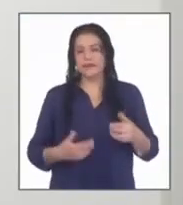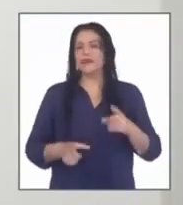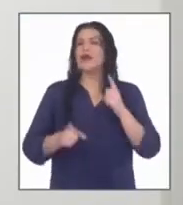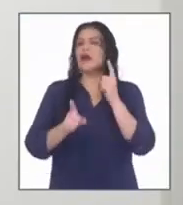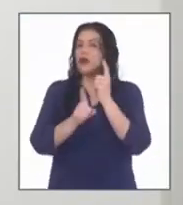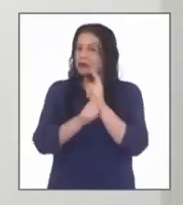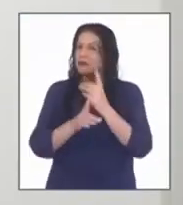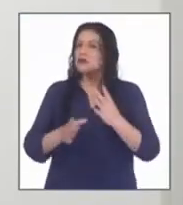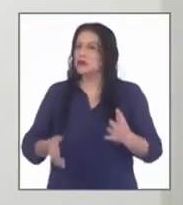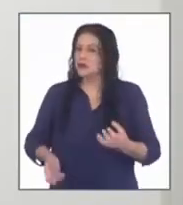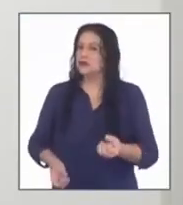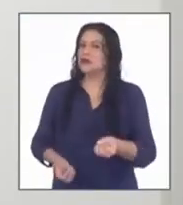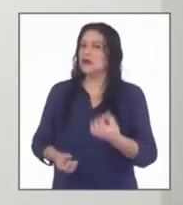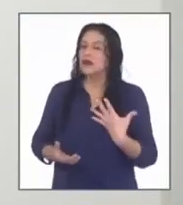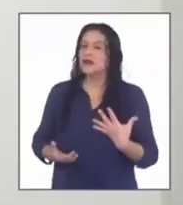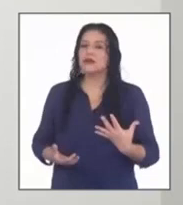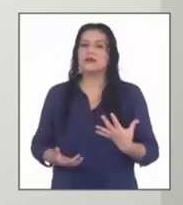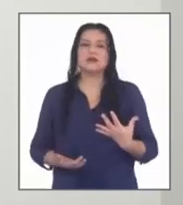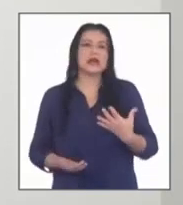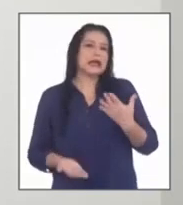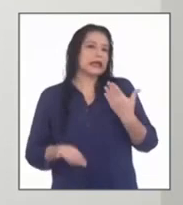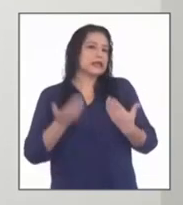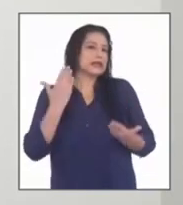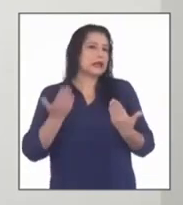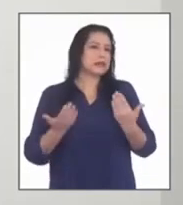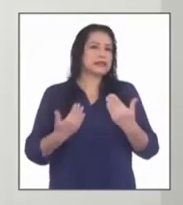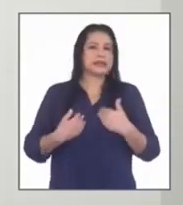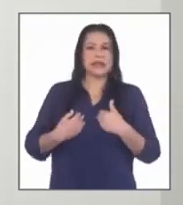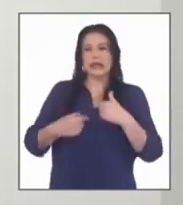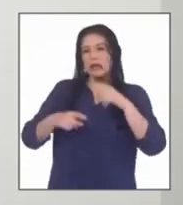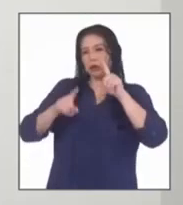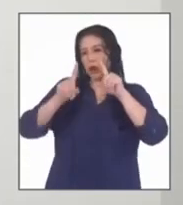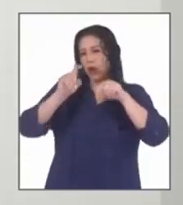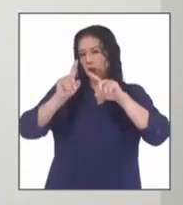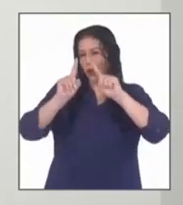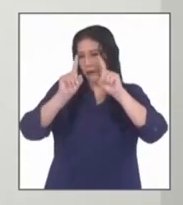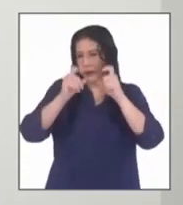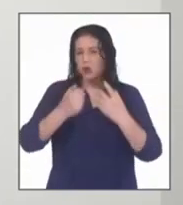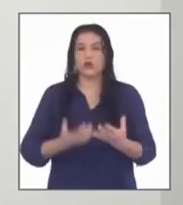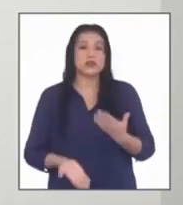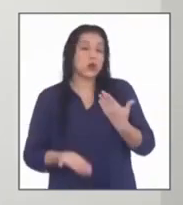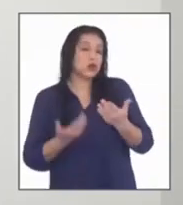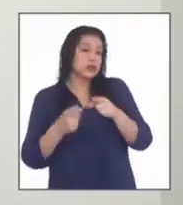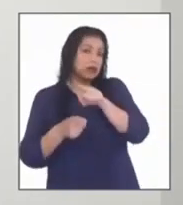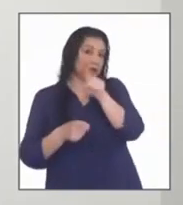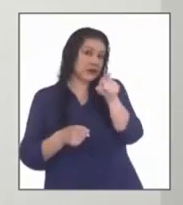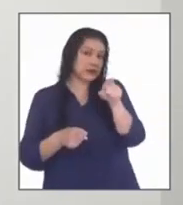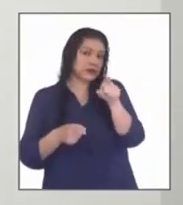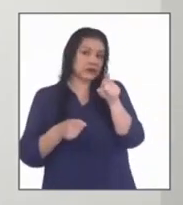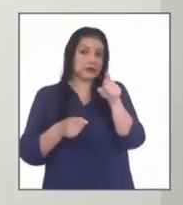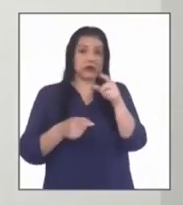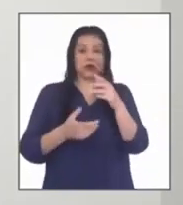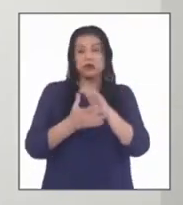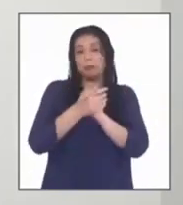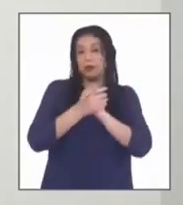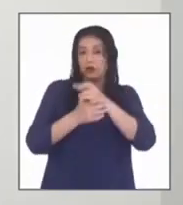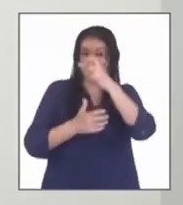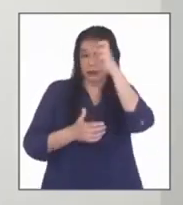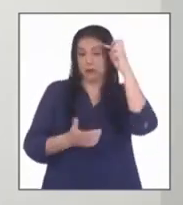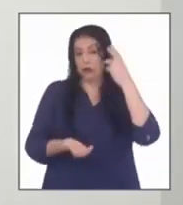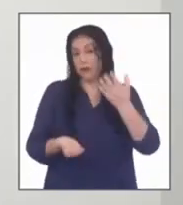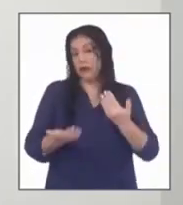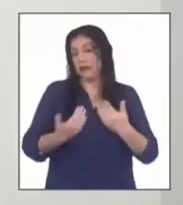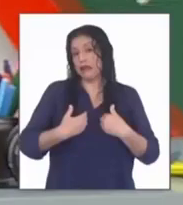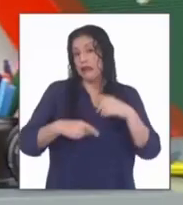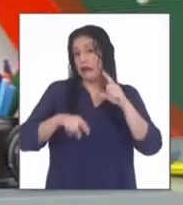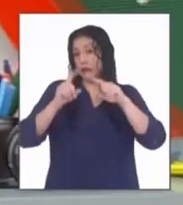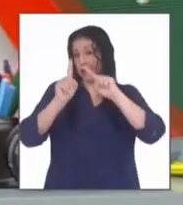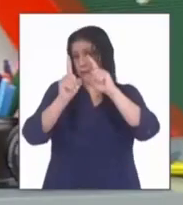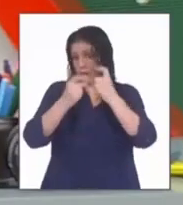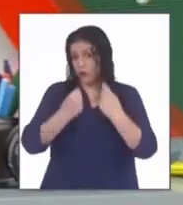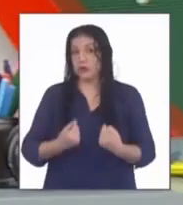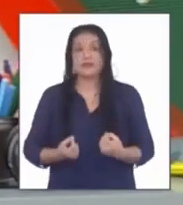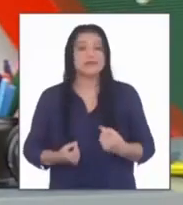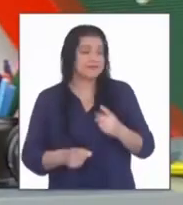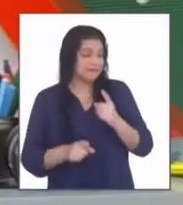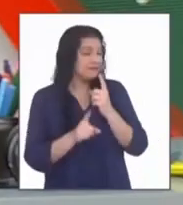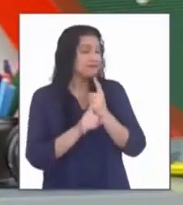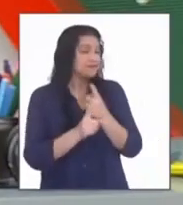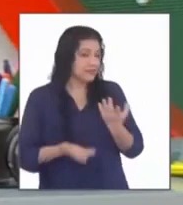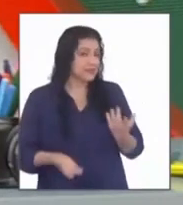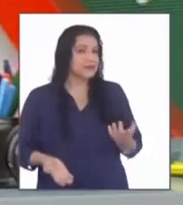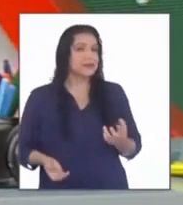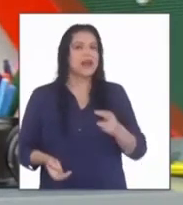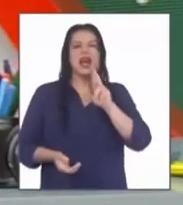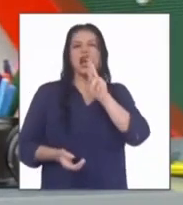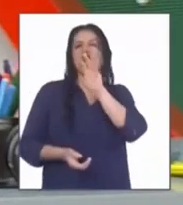Así es, Stephanie. Quizá tengan alguna pregunta o alguno de los chicos de la promo quizá tengan alguna pregunta. Sí,